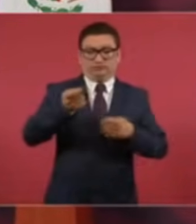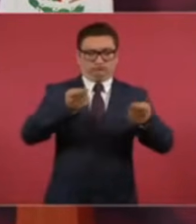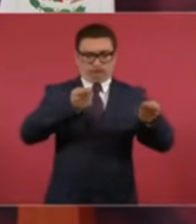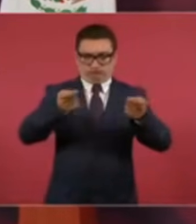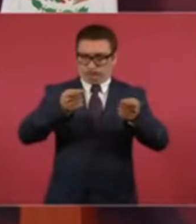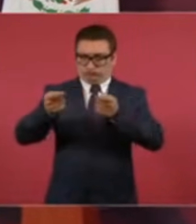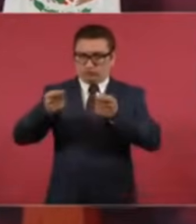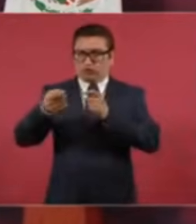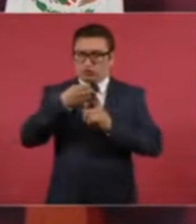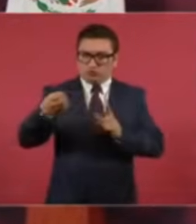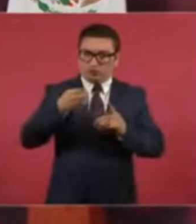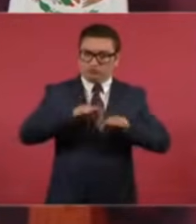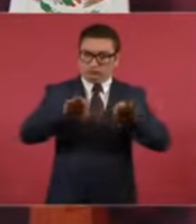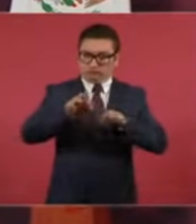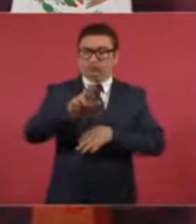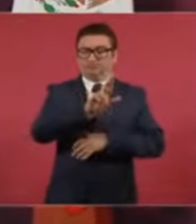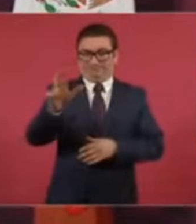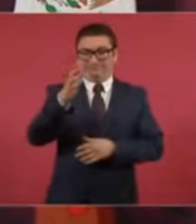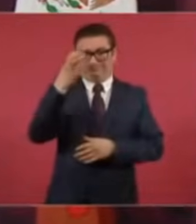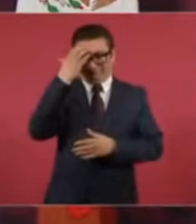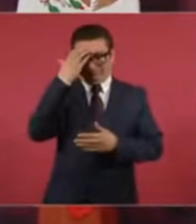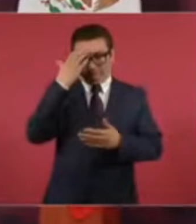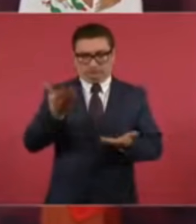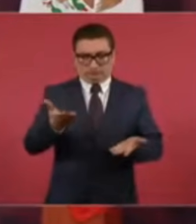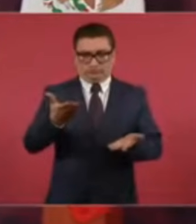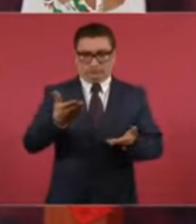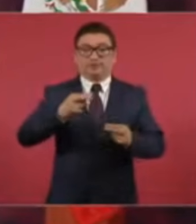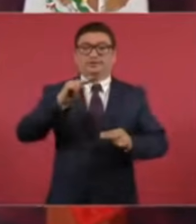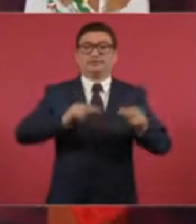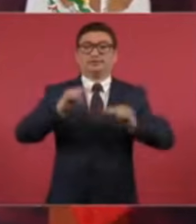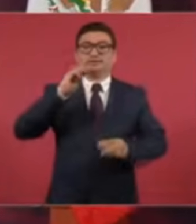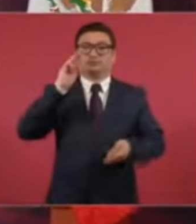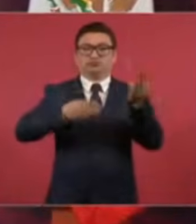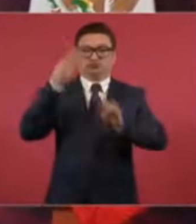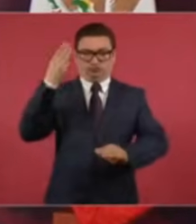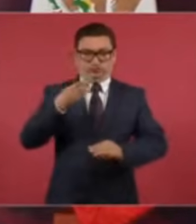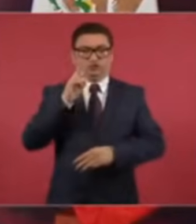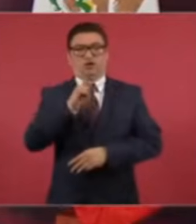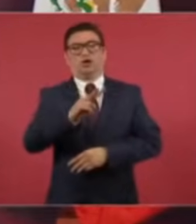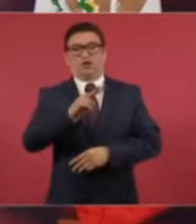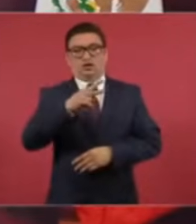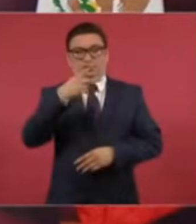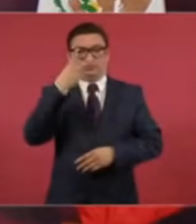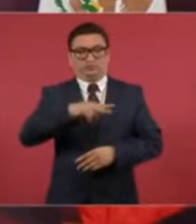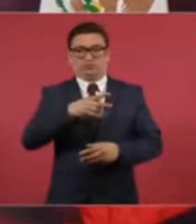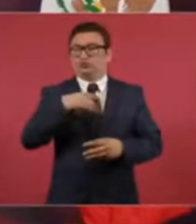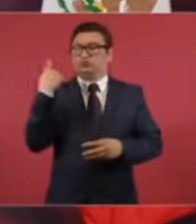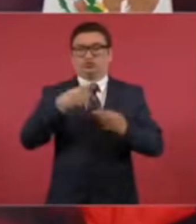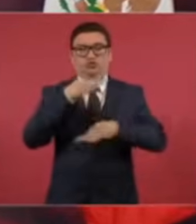es reconocido a nivel mundial, por todos, el manejo